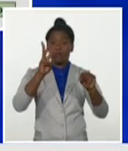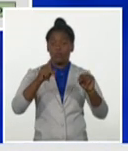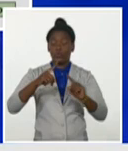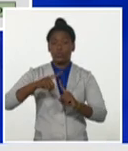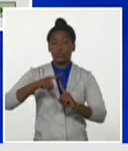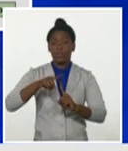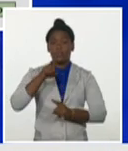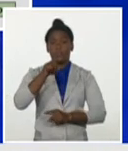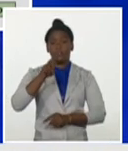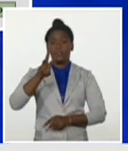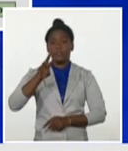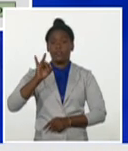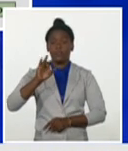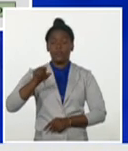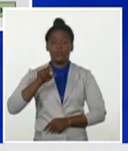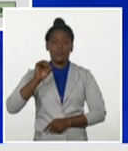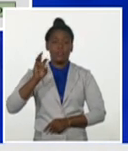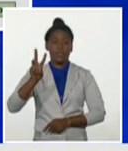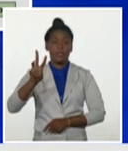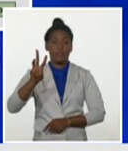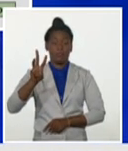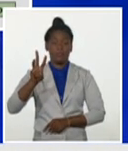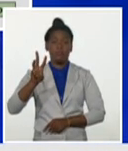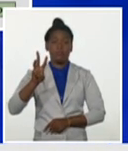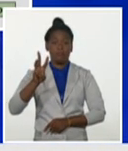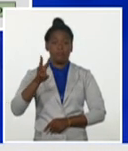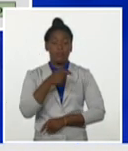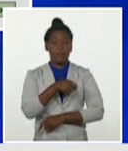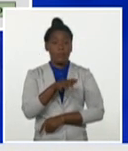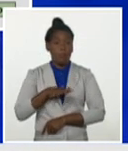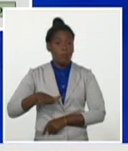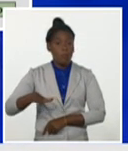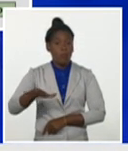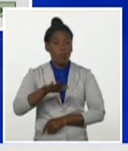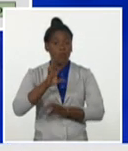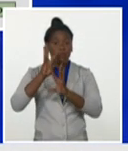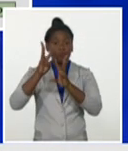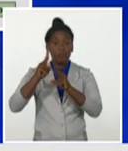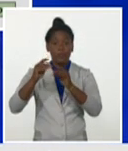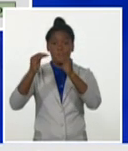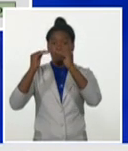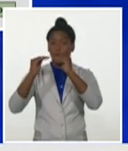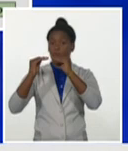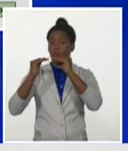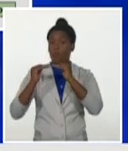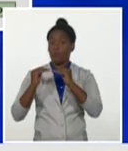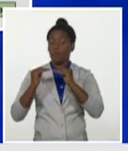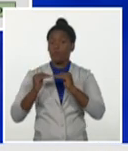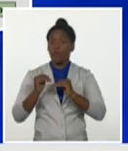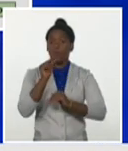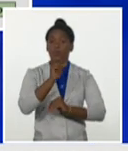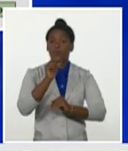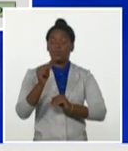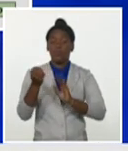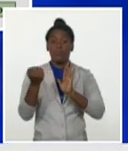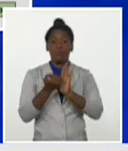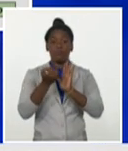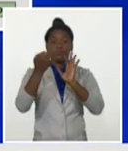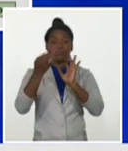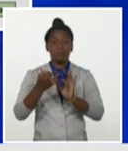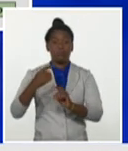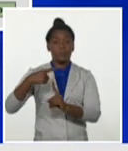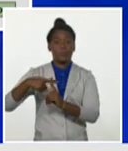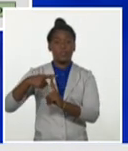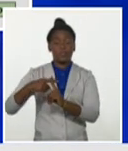137,3 por 100.000 habitantes. Estamos hablando de tasa de incidencia de casos confirmados por COVID-19